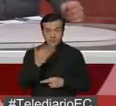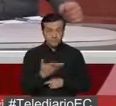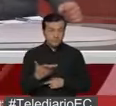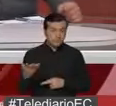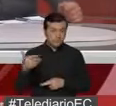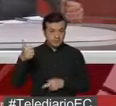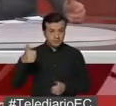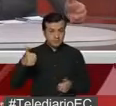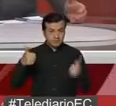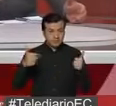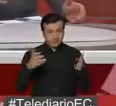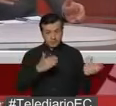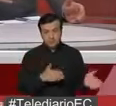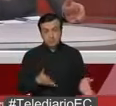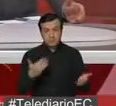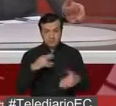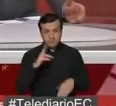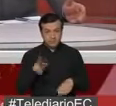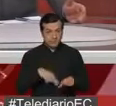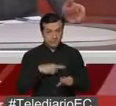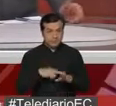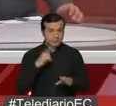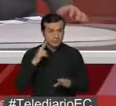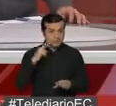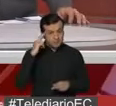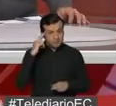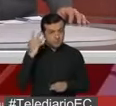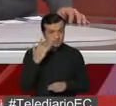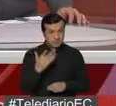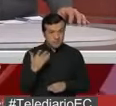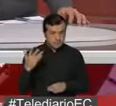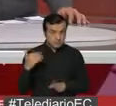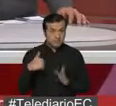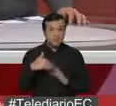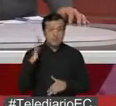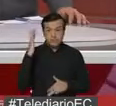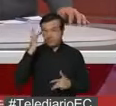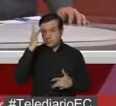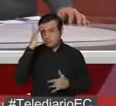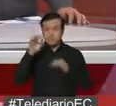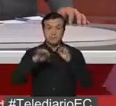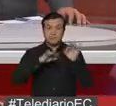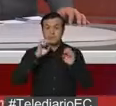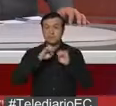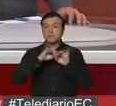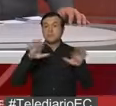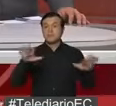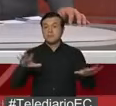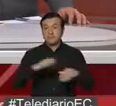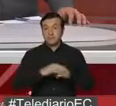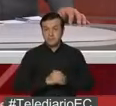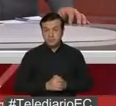de las autoridades y lógicamente eso ha facilitado también la propagación de la enfermedad.